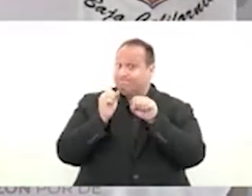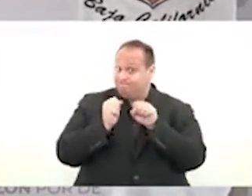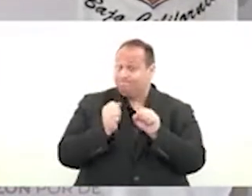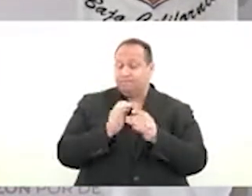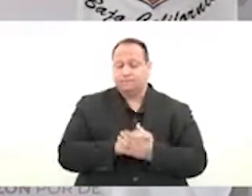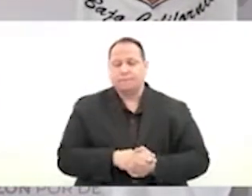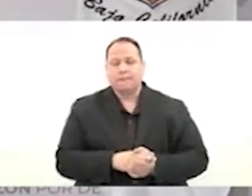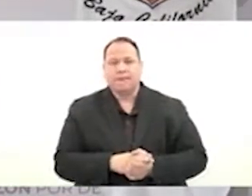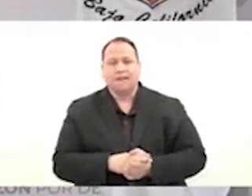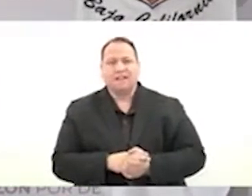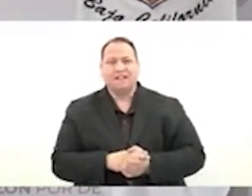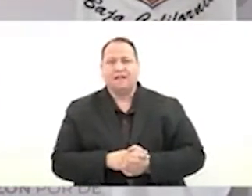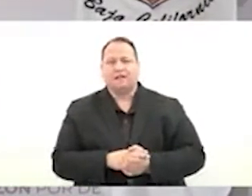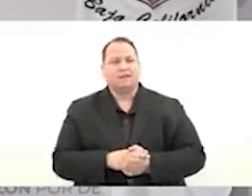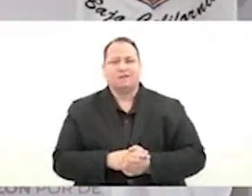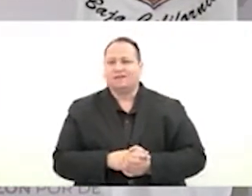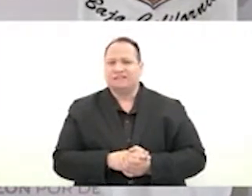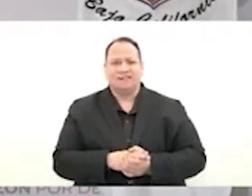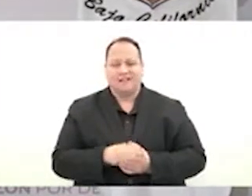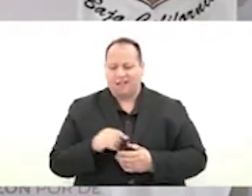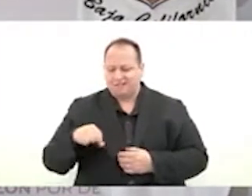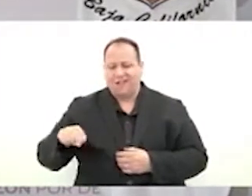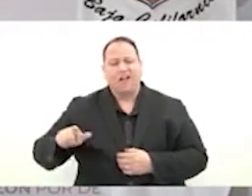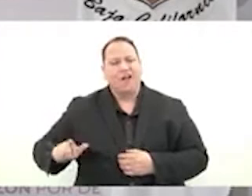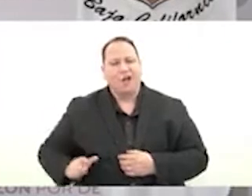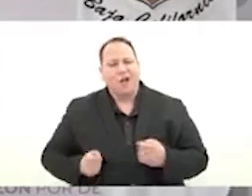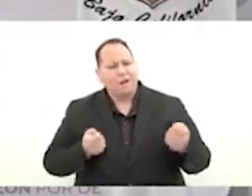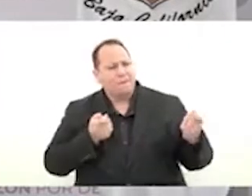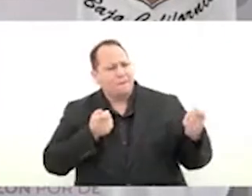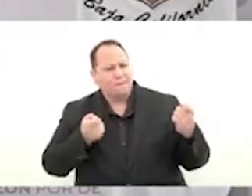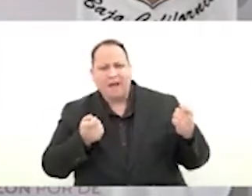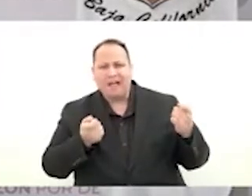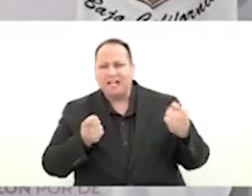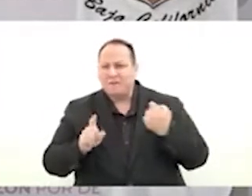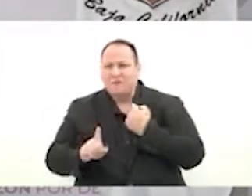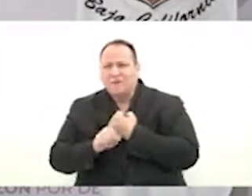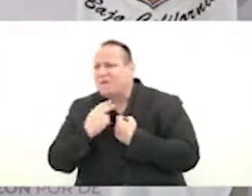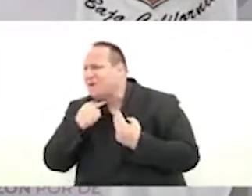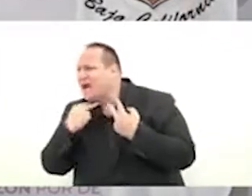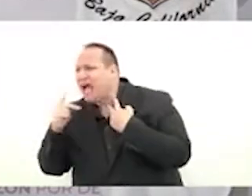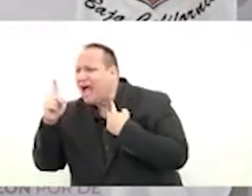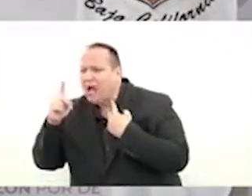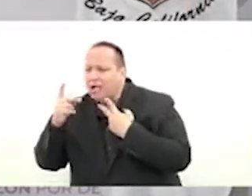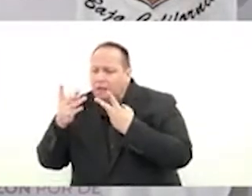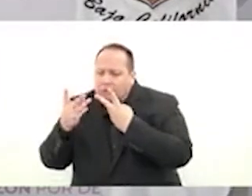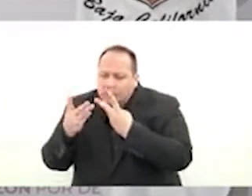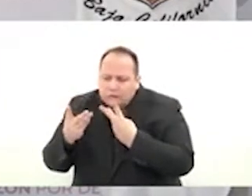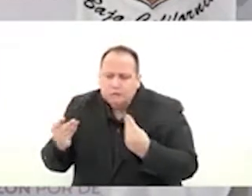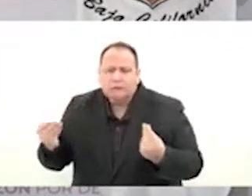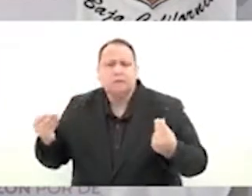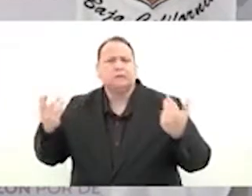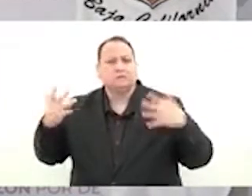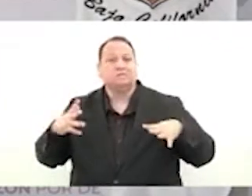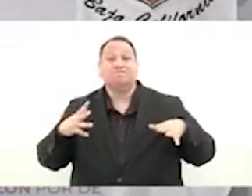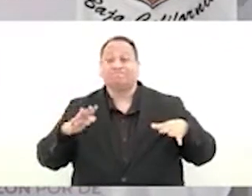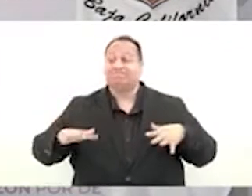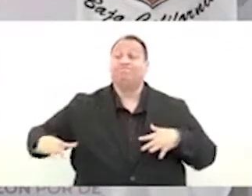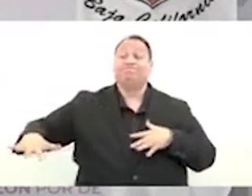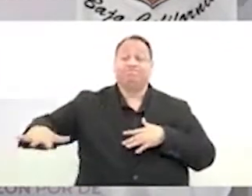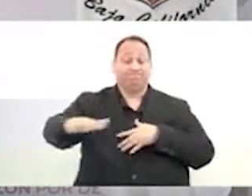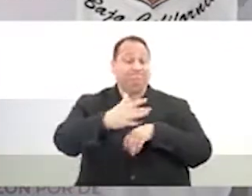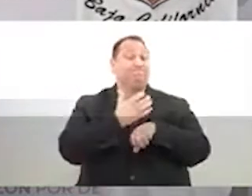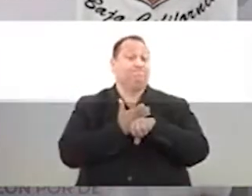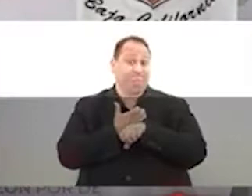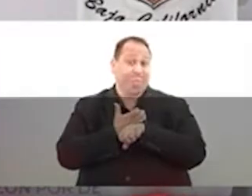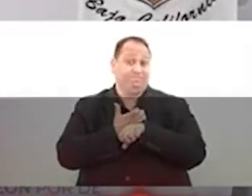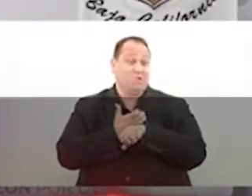que será uno de los legados de esta administración el resolver la problemática de abasto de agua en la zona costa del estado. Y lo sabe